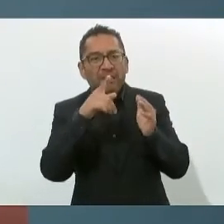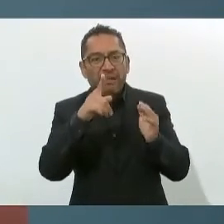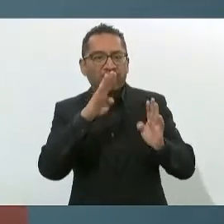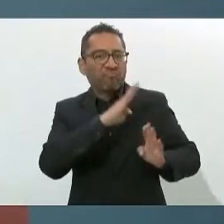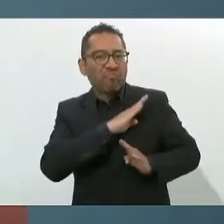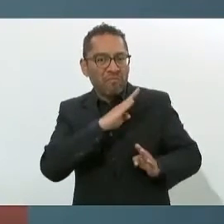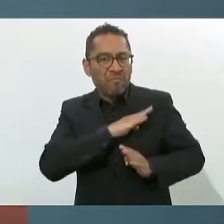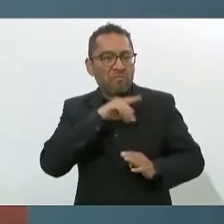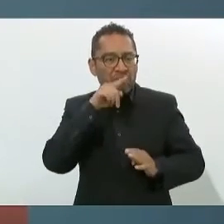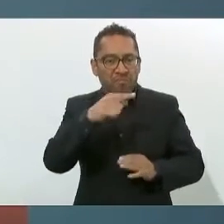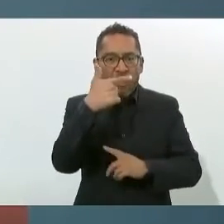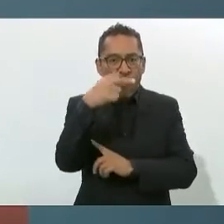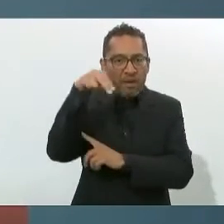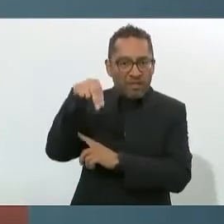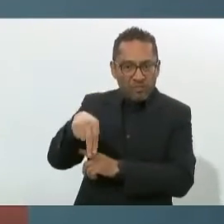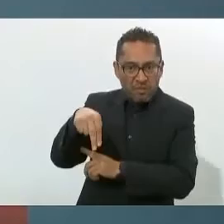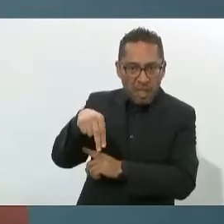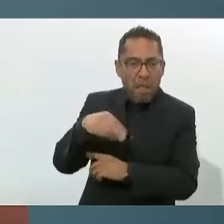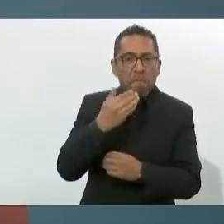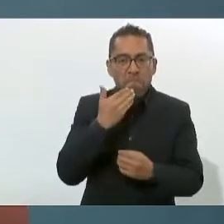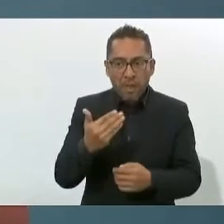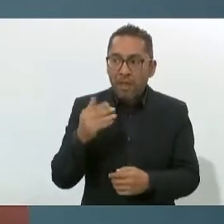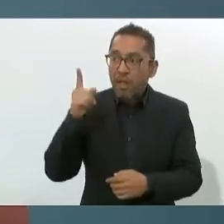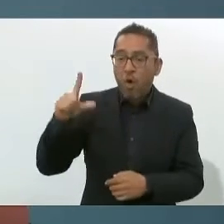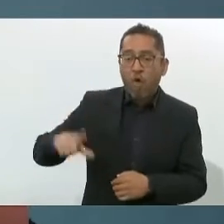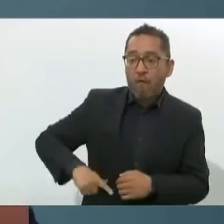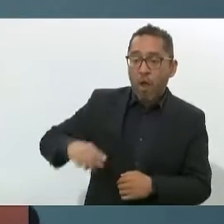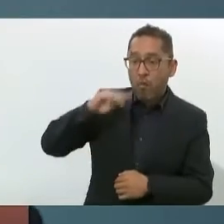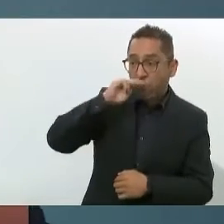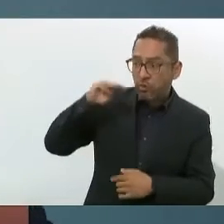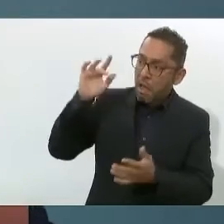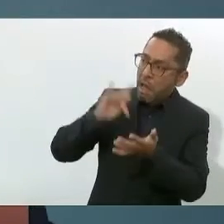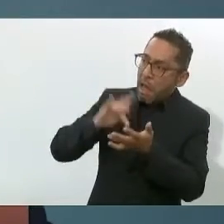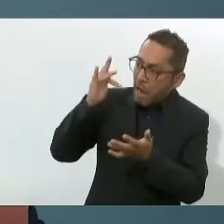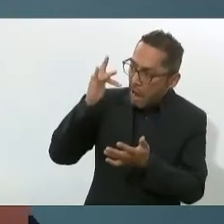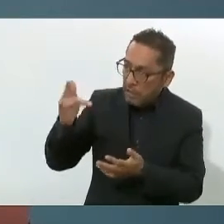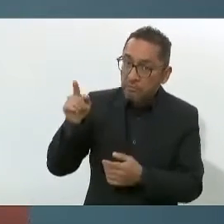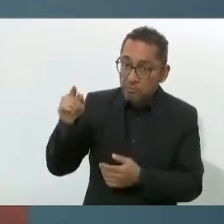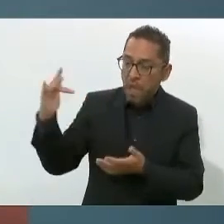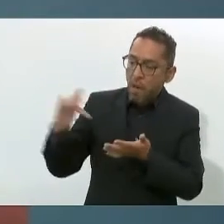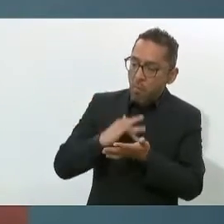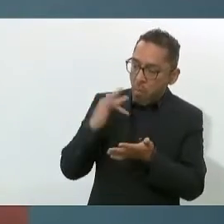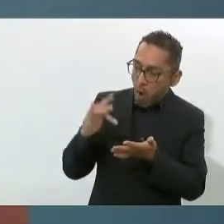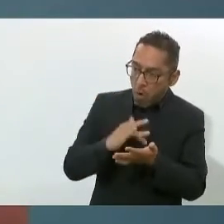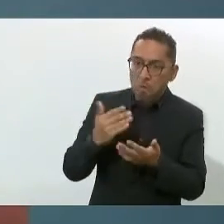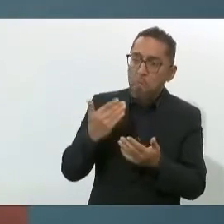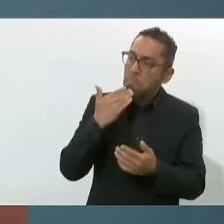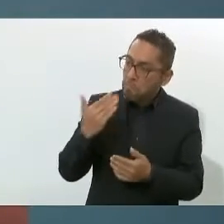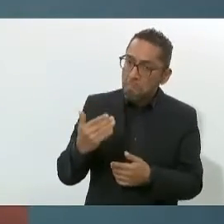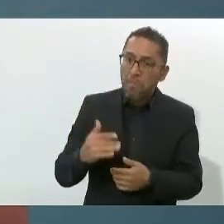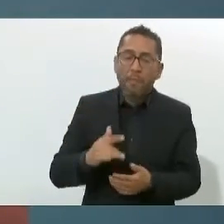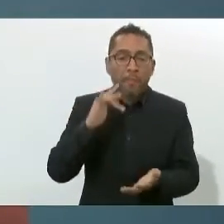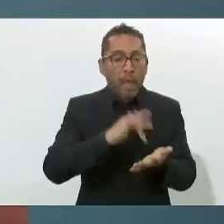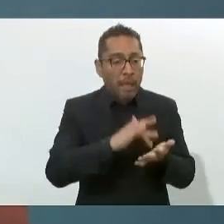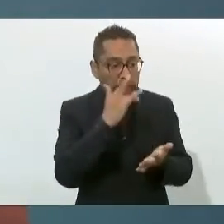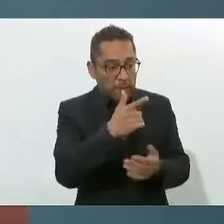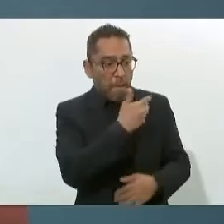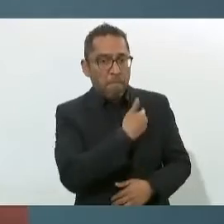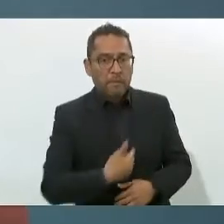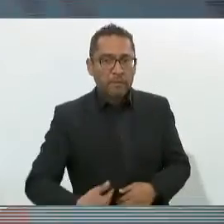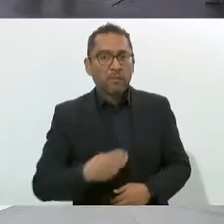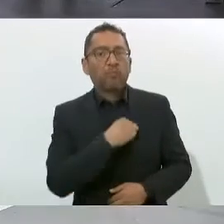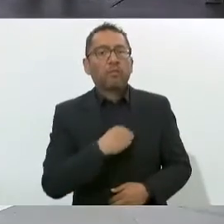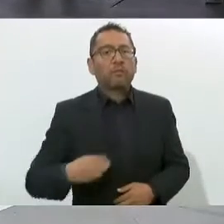Agradecerle pues al gobernador de Michoacán por su apoyo, por su respaldo, agradecerle al presidente municipal